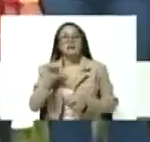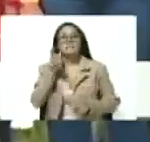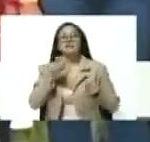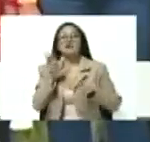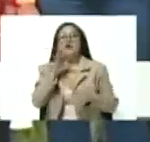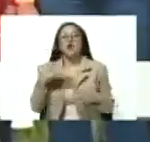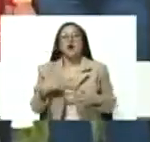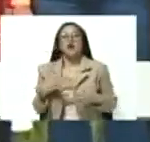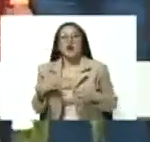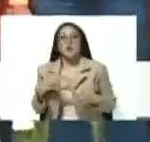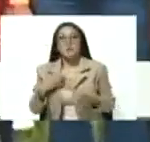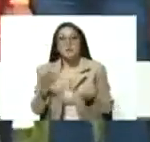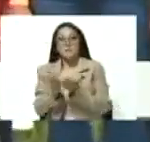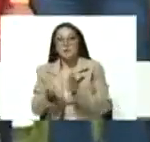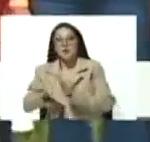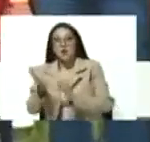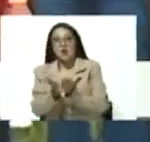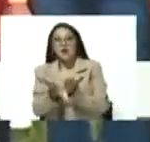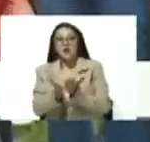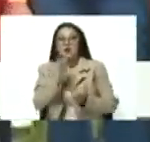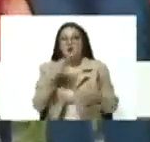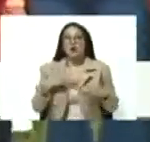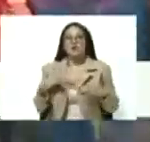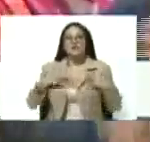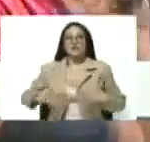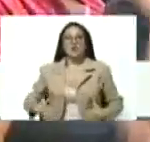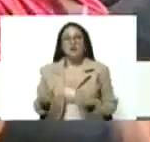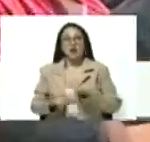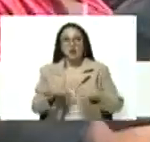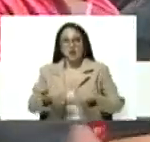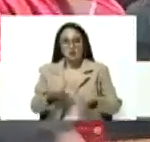ropa, ¿cómo ponerle a mi hijo para que vaya al colegio?